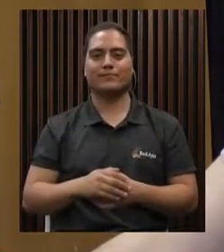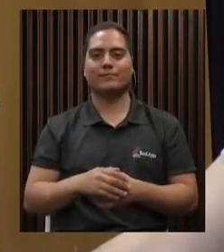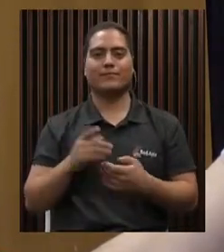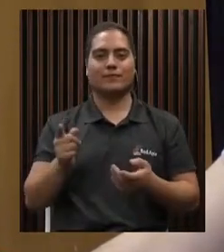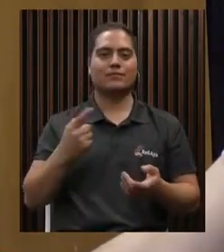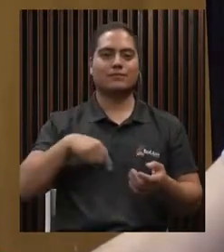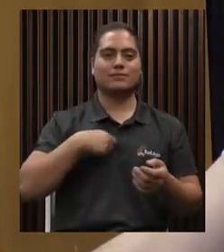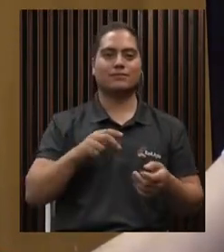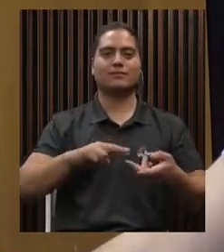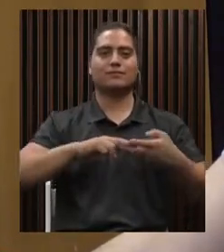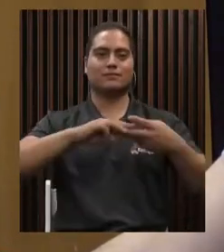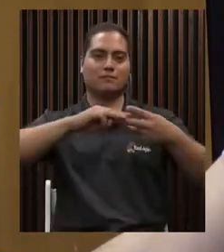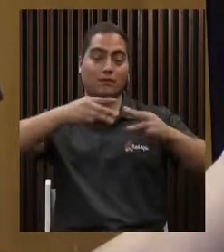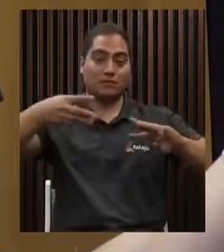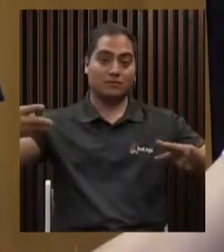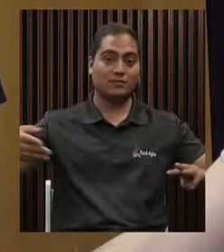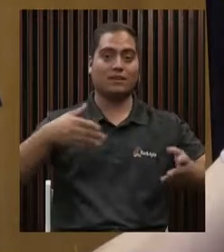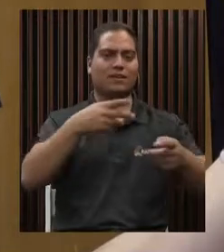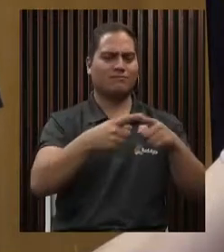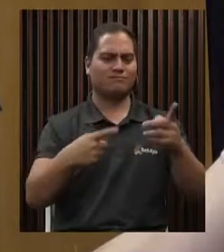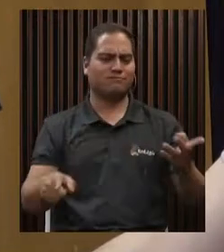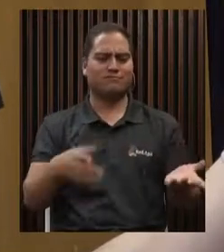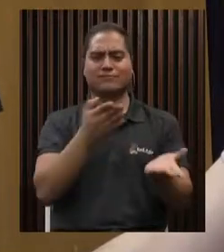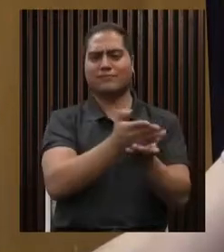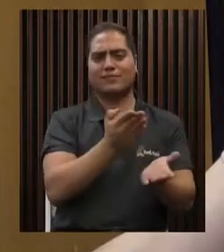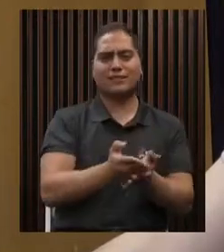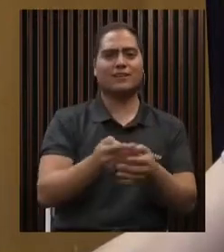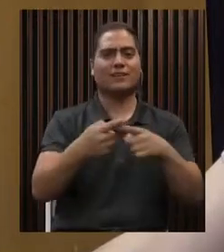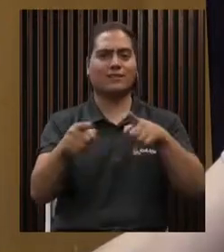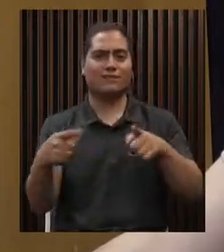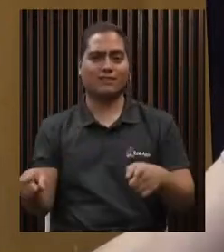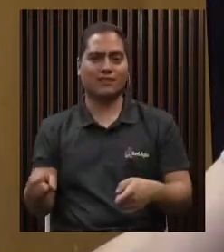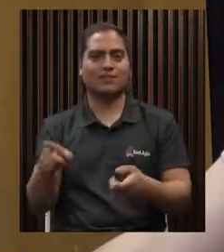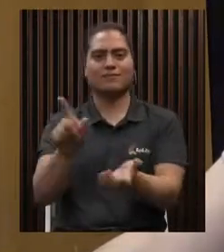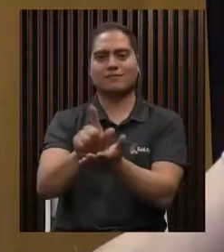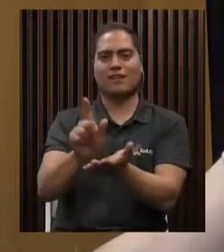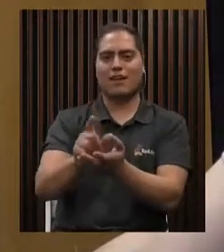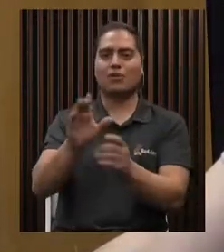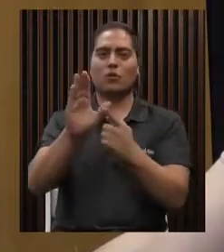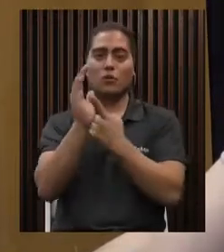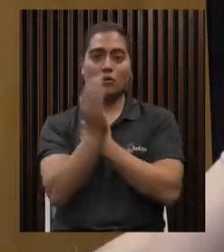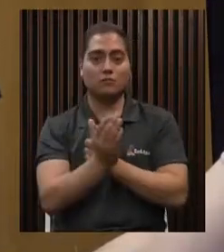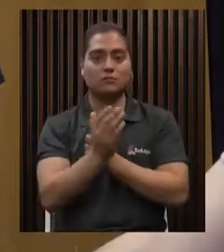colegios y lo hacemos en distintos espacios culturales, de tal manera que a veces trabajamos